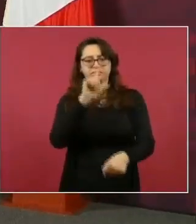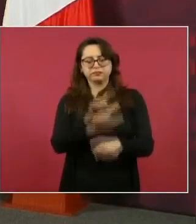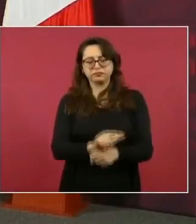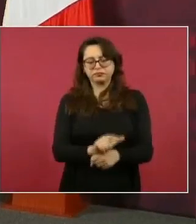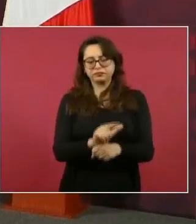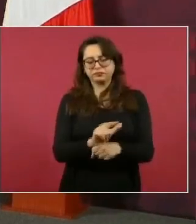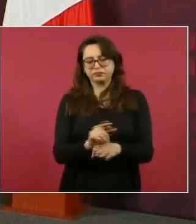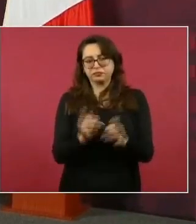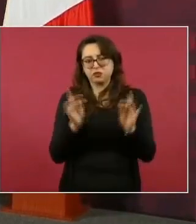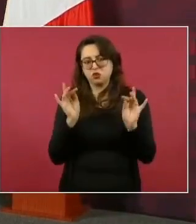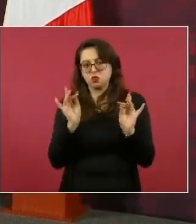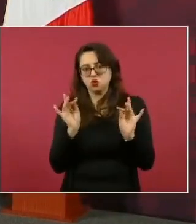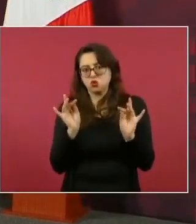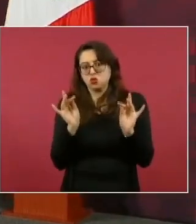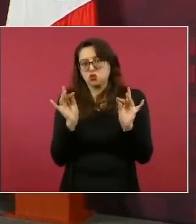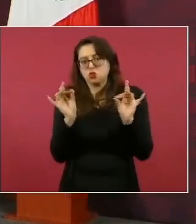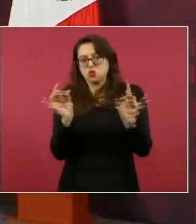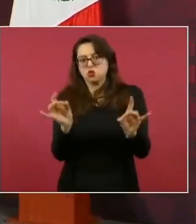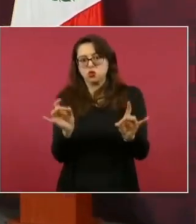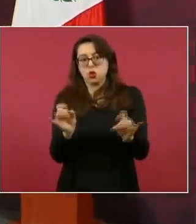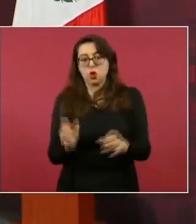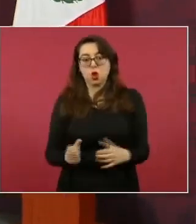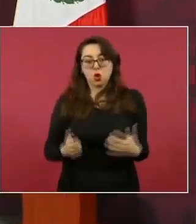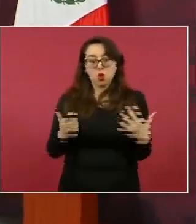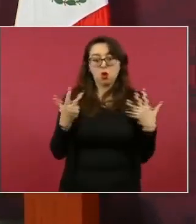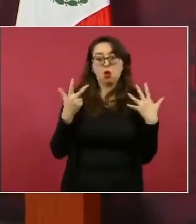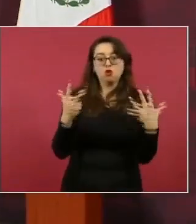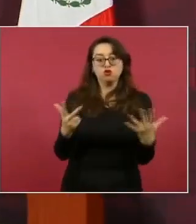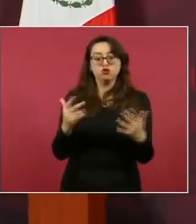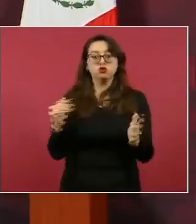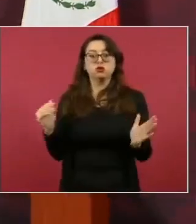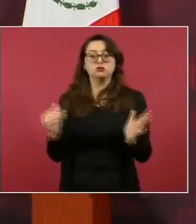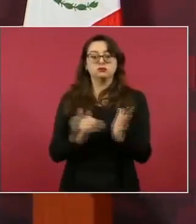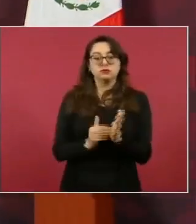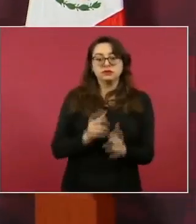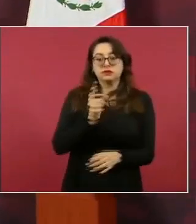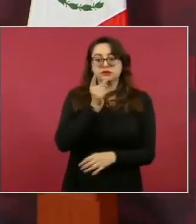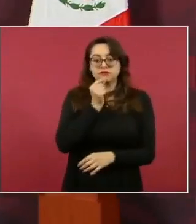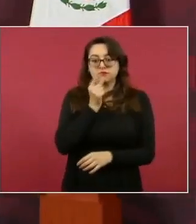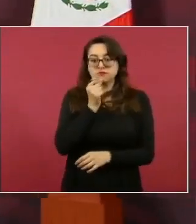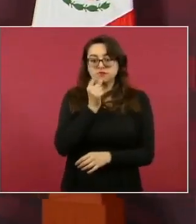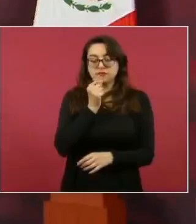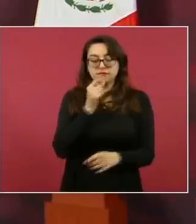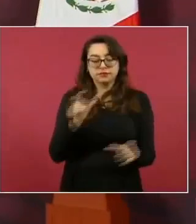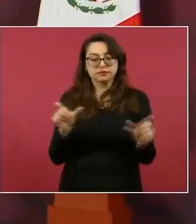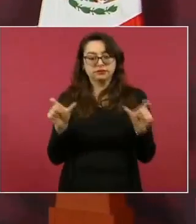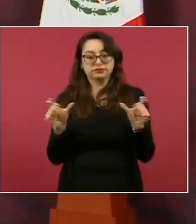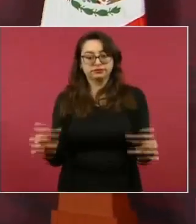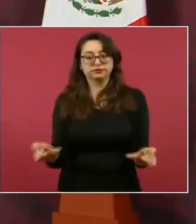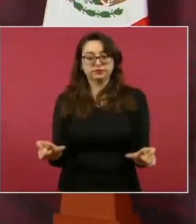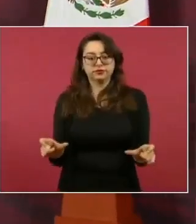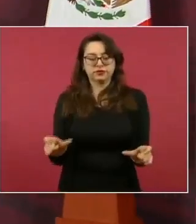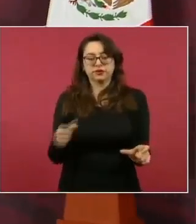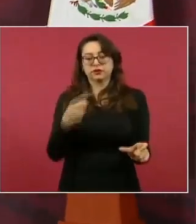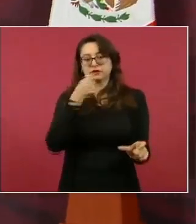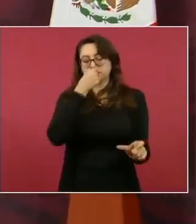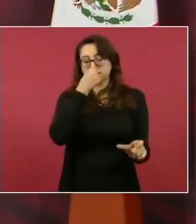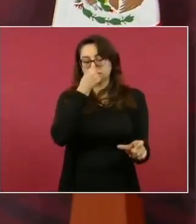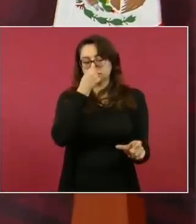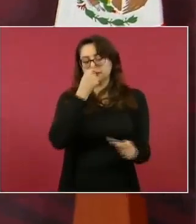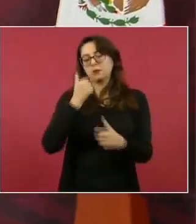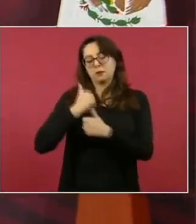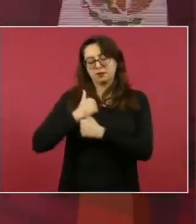judicial, y eso sí se está viendo en el nivel local. Y lo hemos visto en casos muy particulares también, Omar. En el caso de